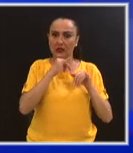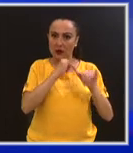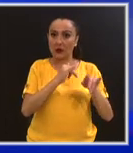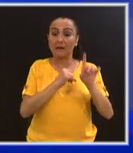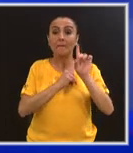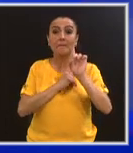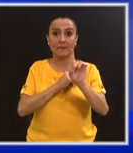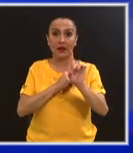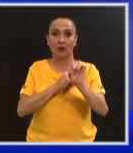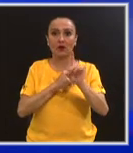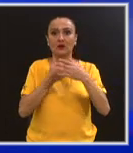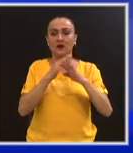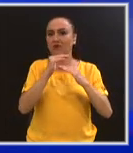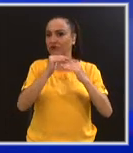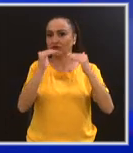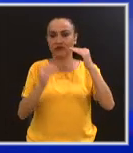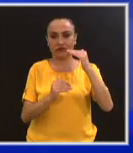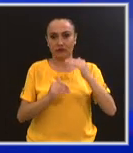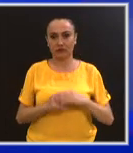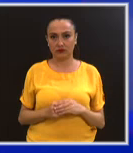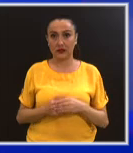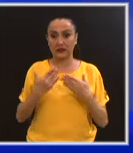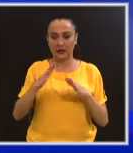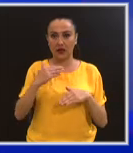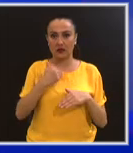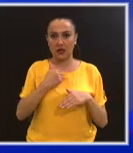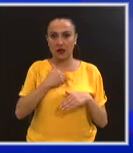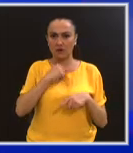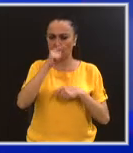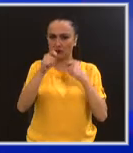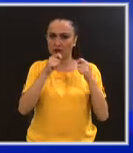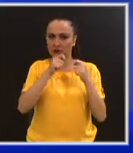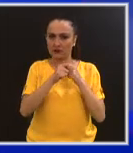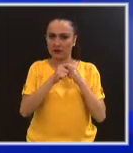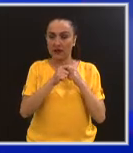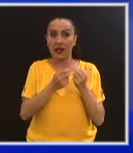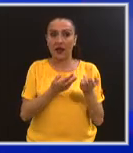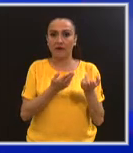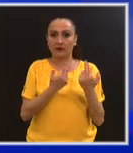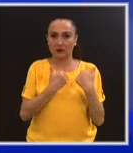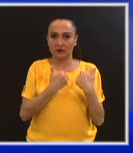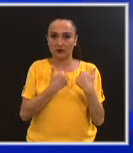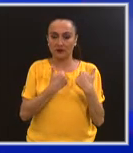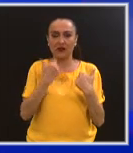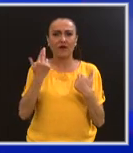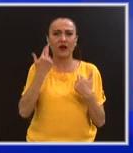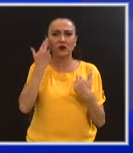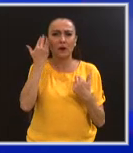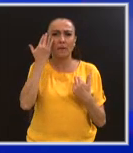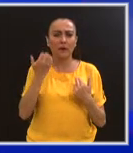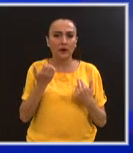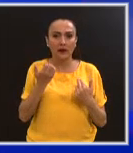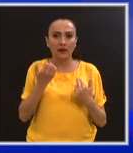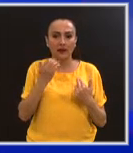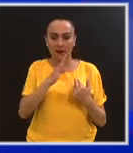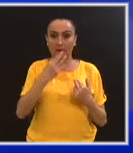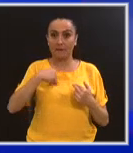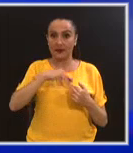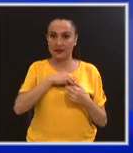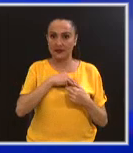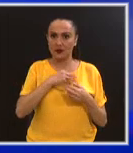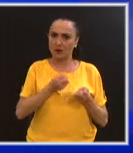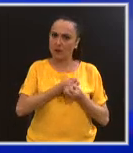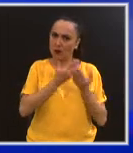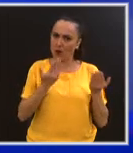pero que se había desestimado ya tenemos exactamente la respuesta el motivo del Por qué el Ministerio